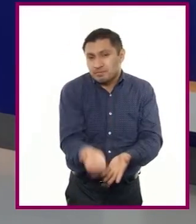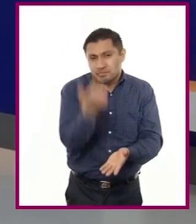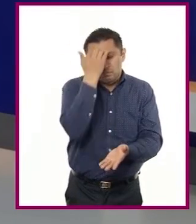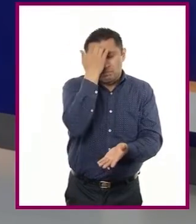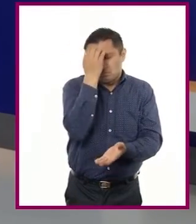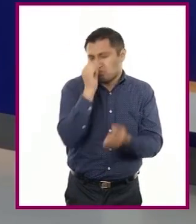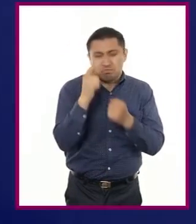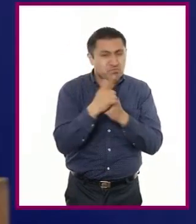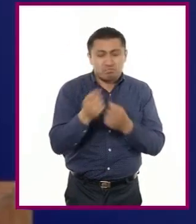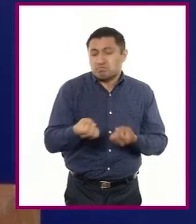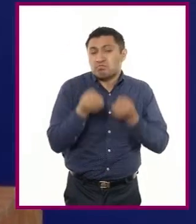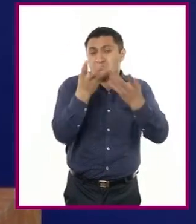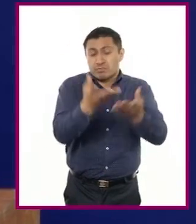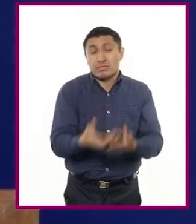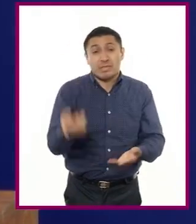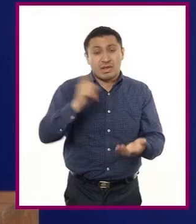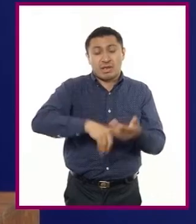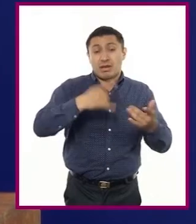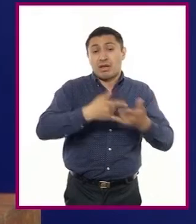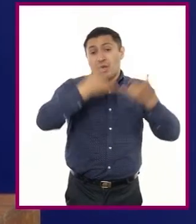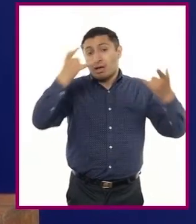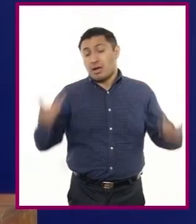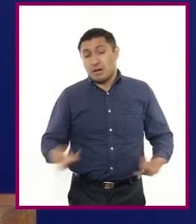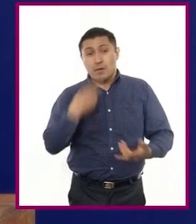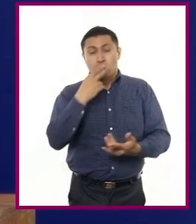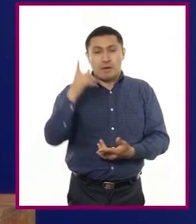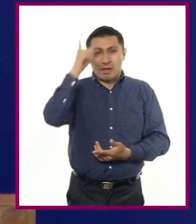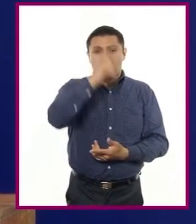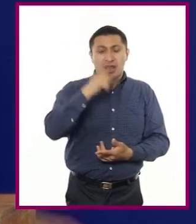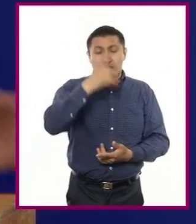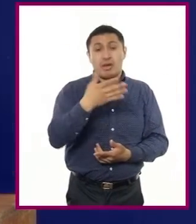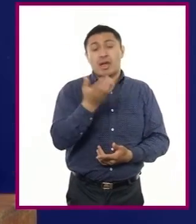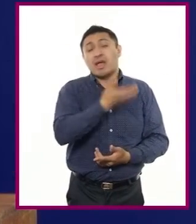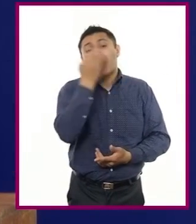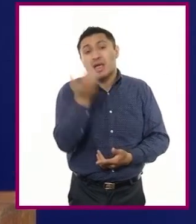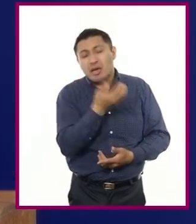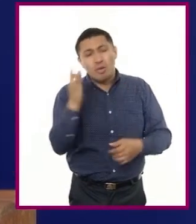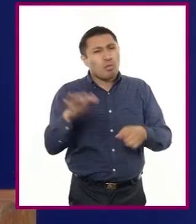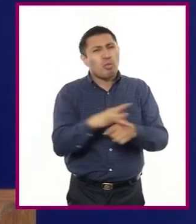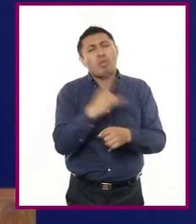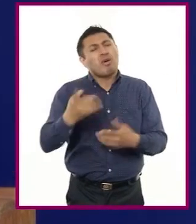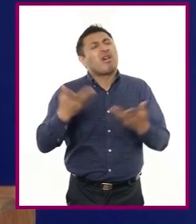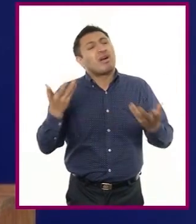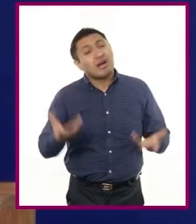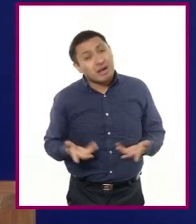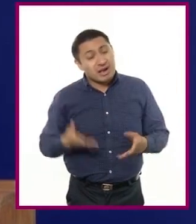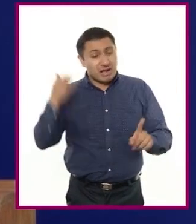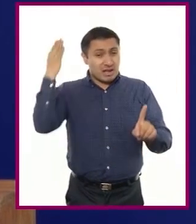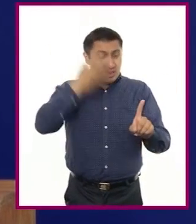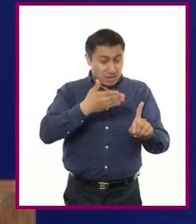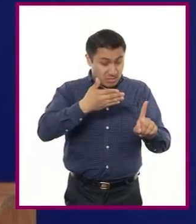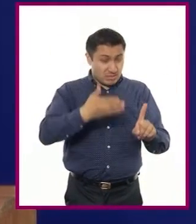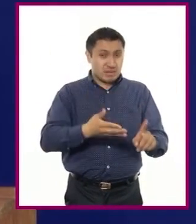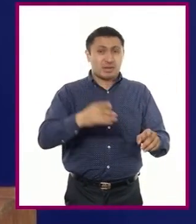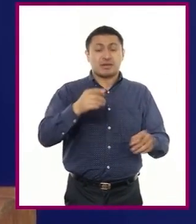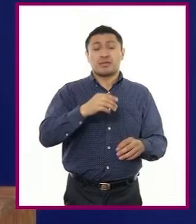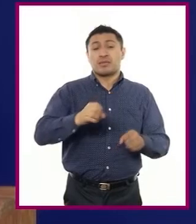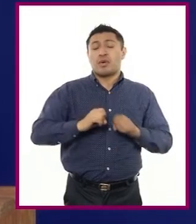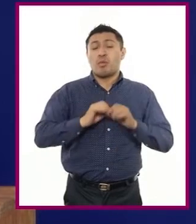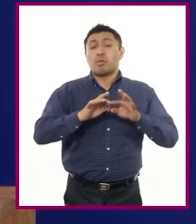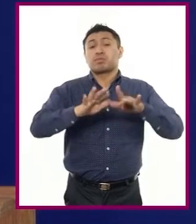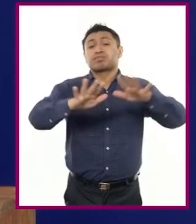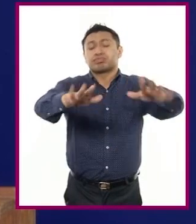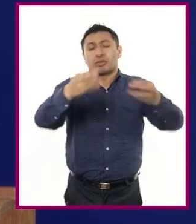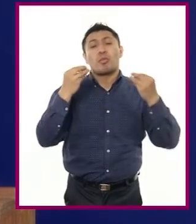argumentos. En las historietas se emplea el lenguaje coloquial, pues la intención es hacer llegar los mensajes a una gran cantidad